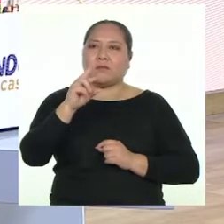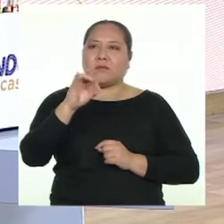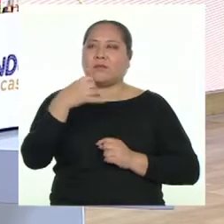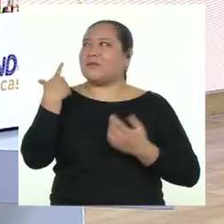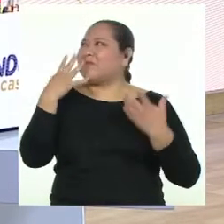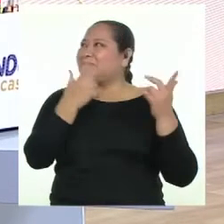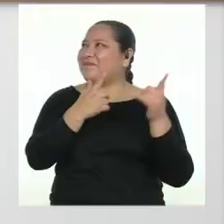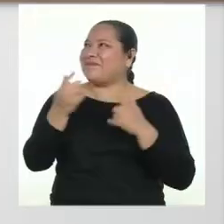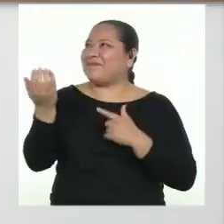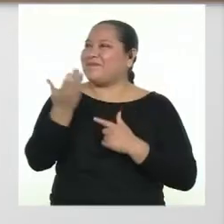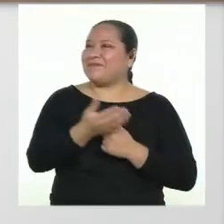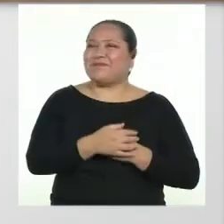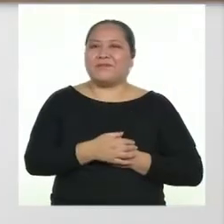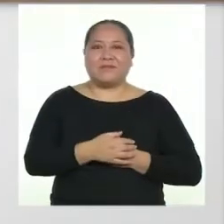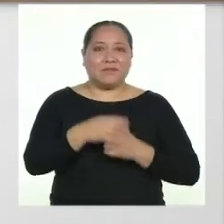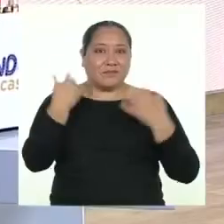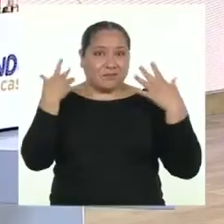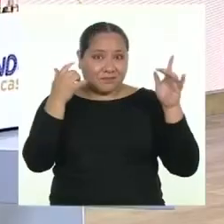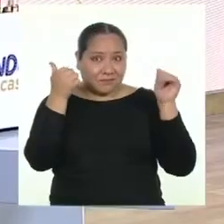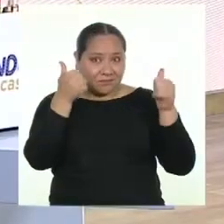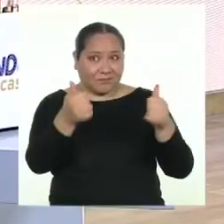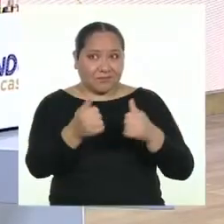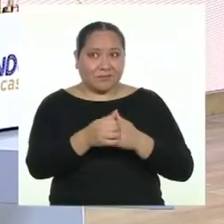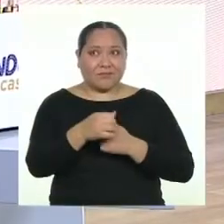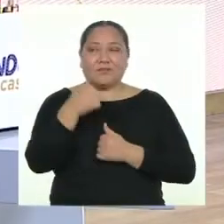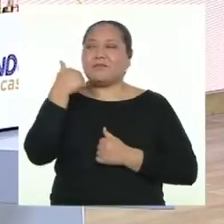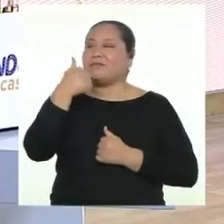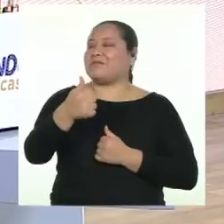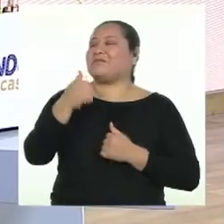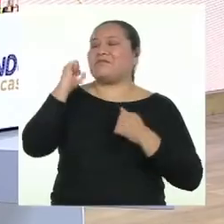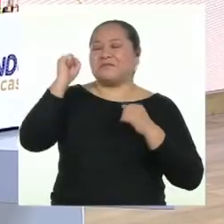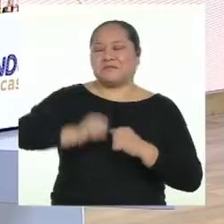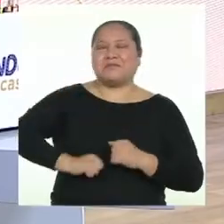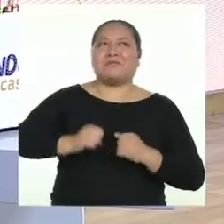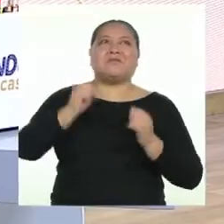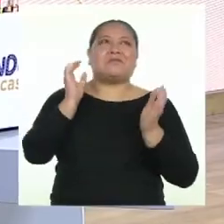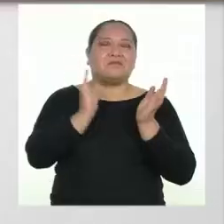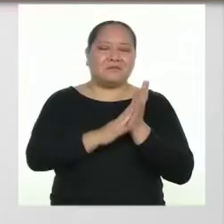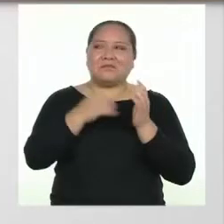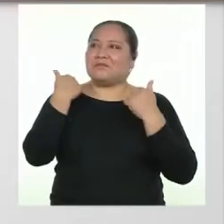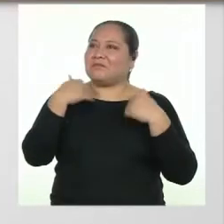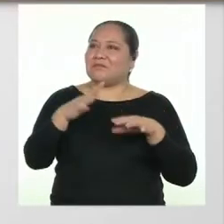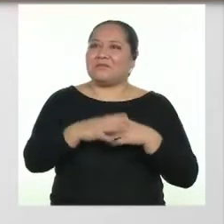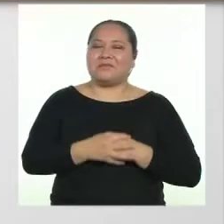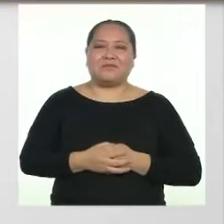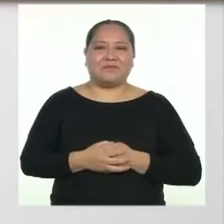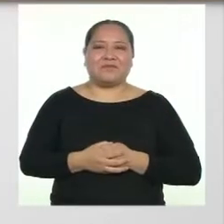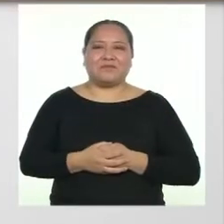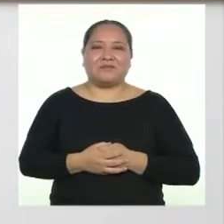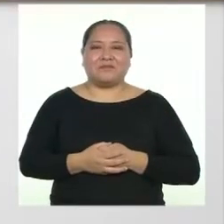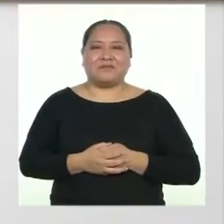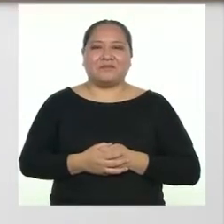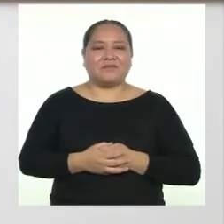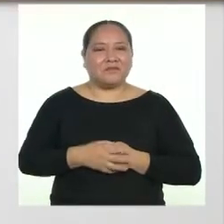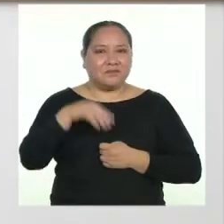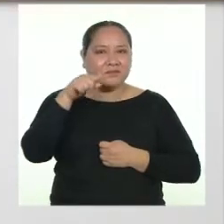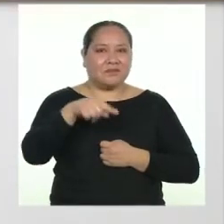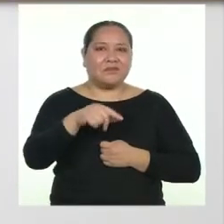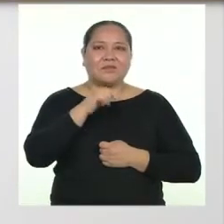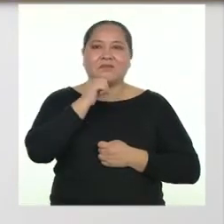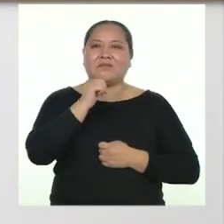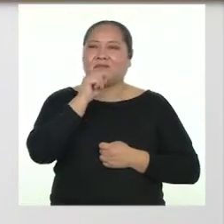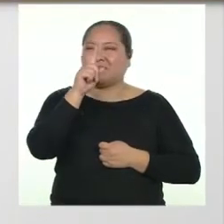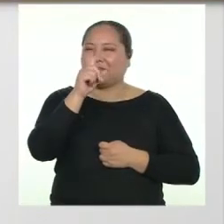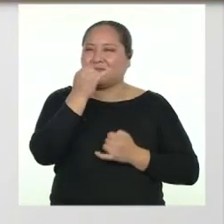¡Ya está, profesora! ¿Estás seguro? Más seguro que casa cerrada con candado. En realidad, nos falta